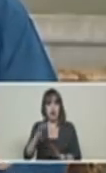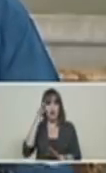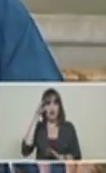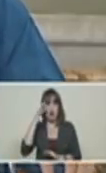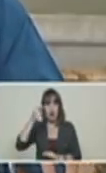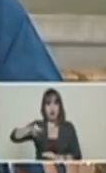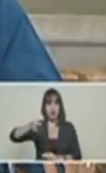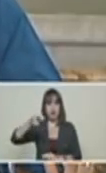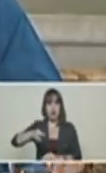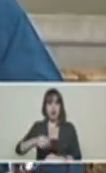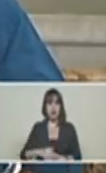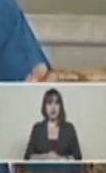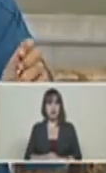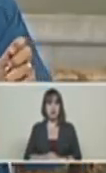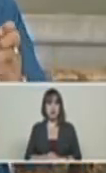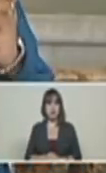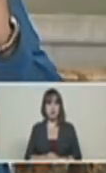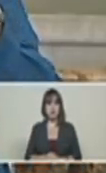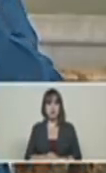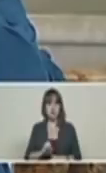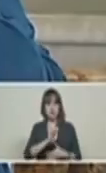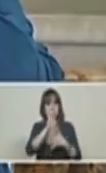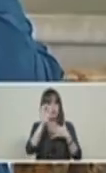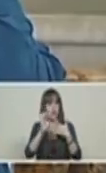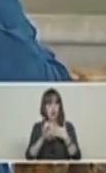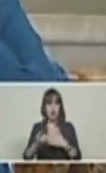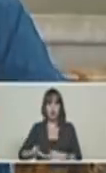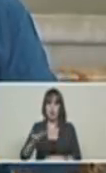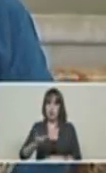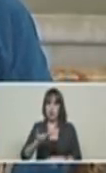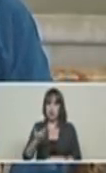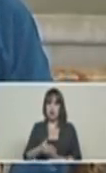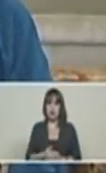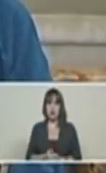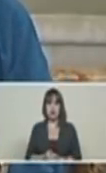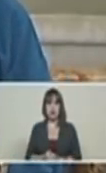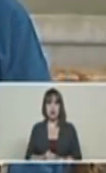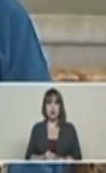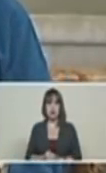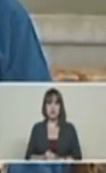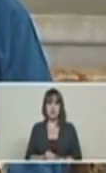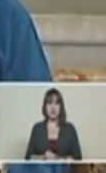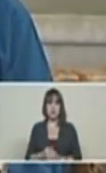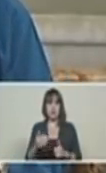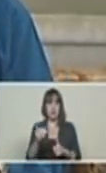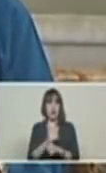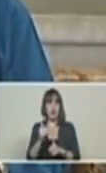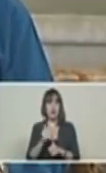tributaria. Elementos muy importantes a aportar. Vamos logrando